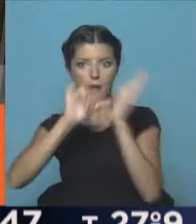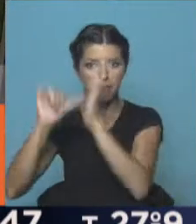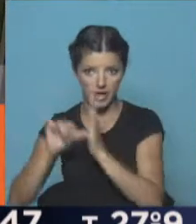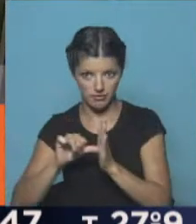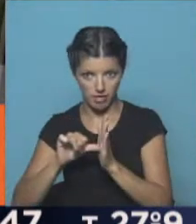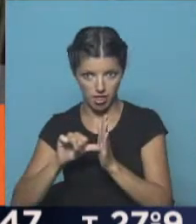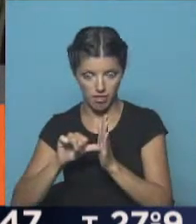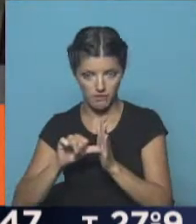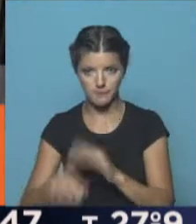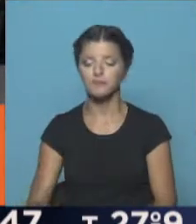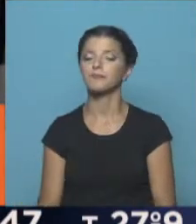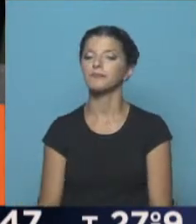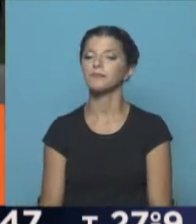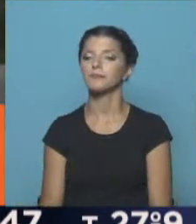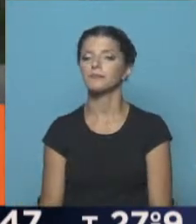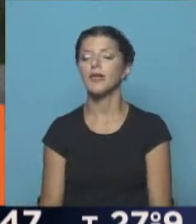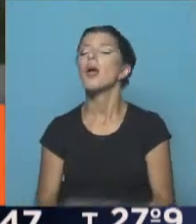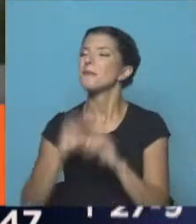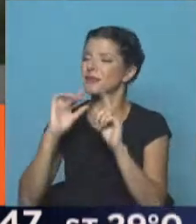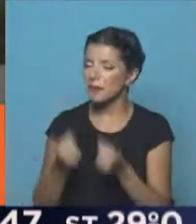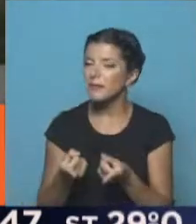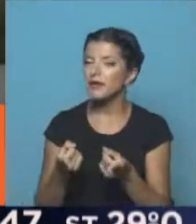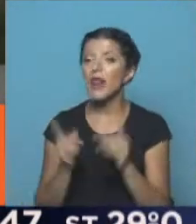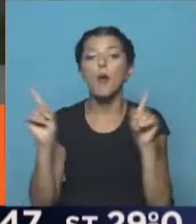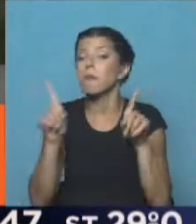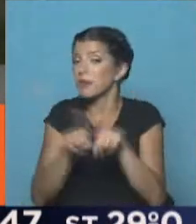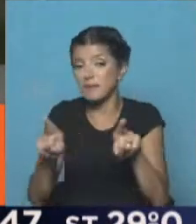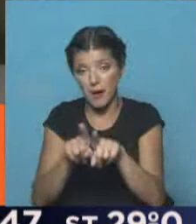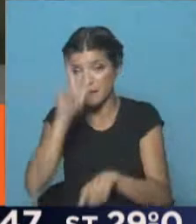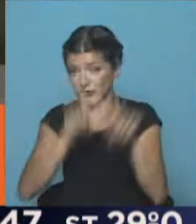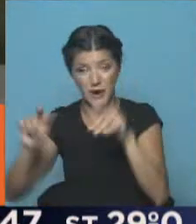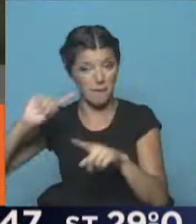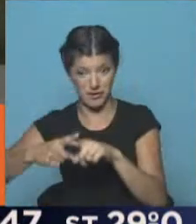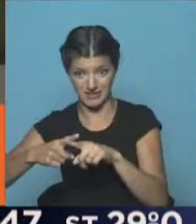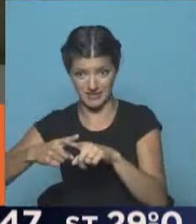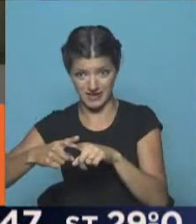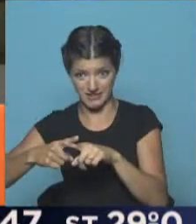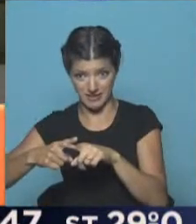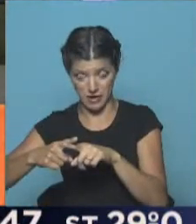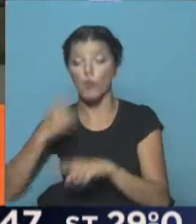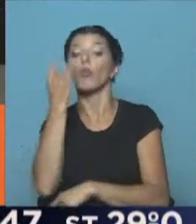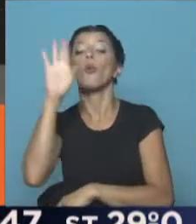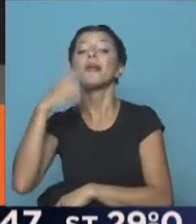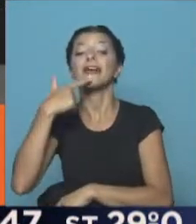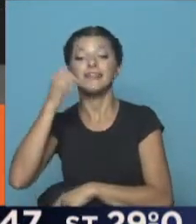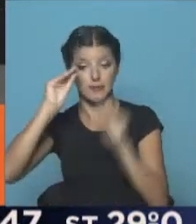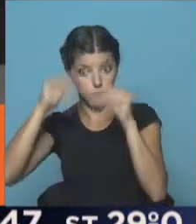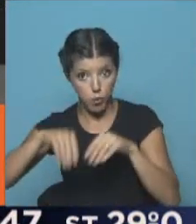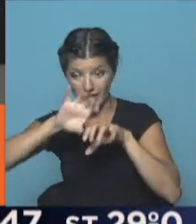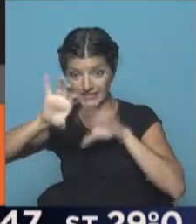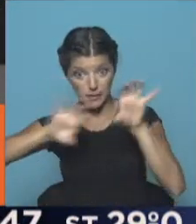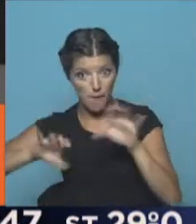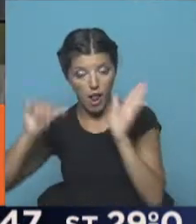hicieron además la construcción política le hicieron con los mismos personajes políticos que estaban y que vienen de aquella época es decir